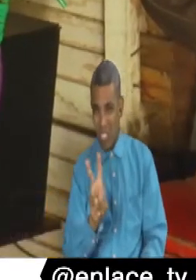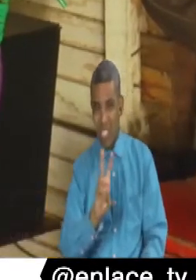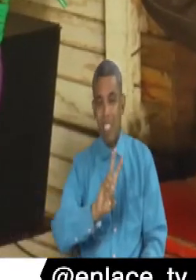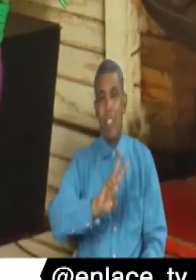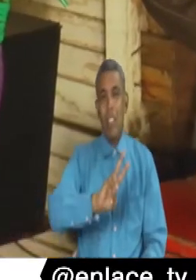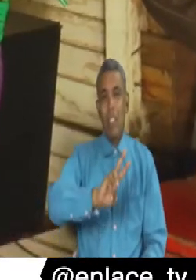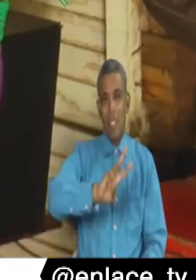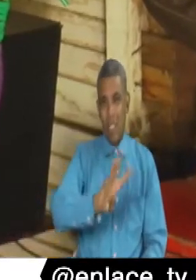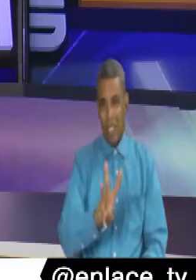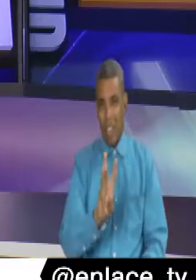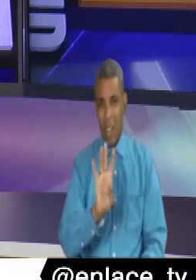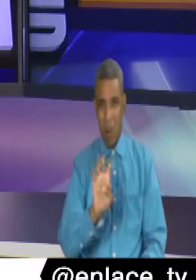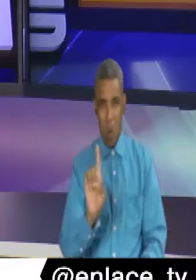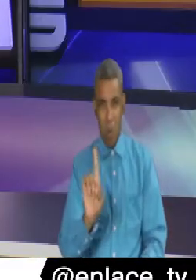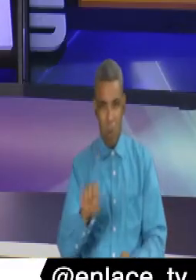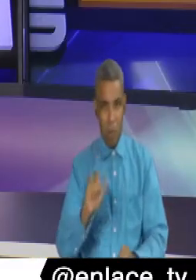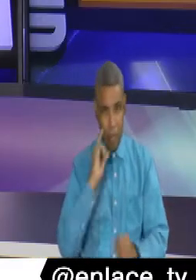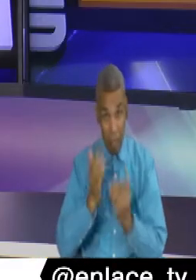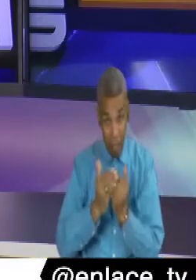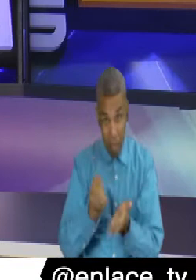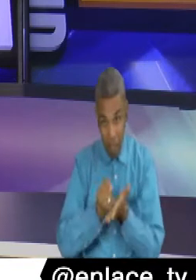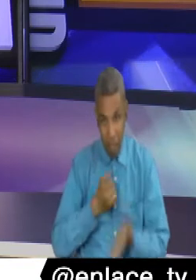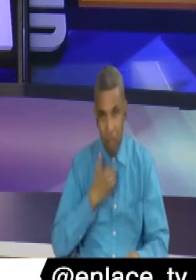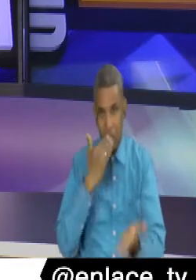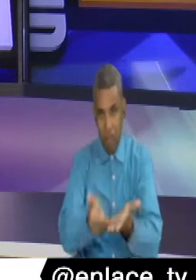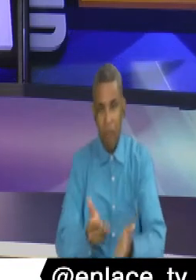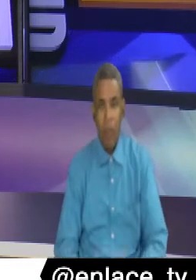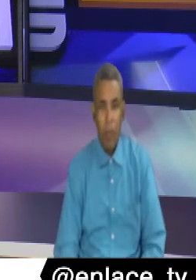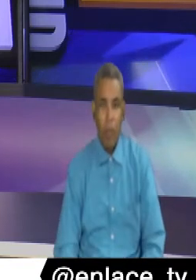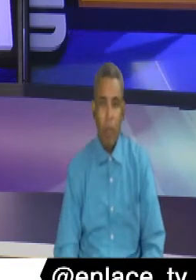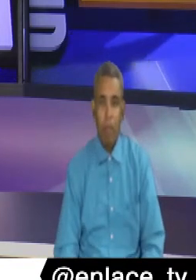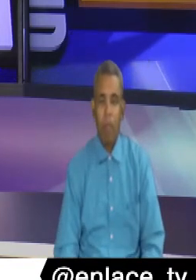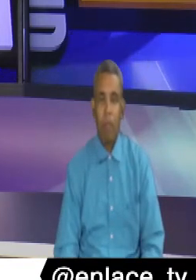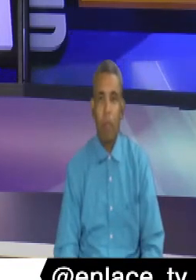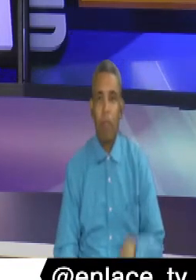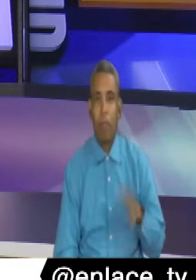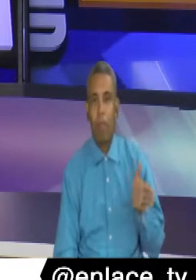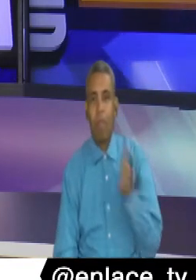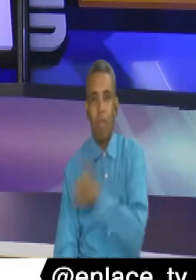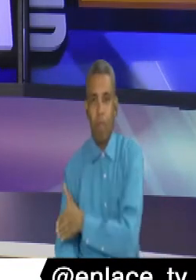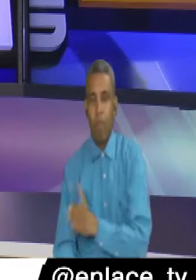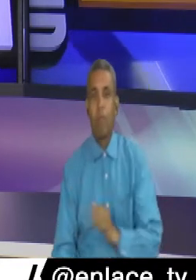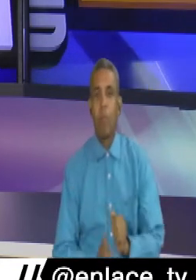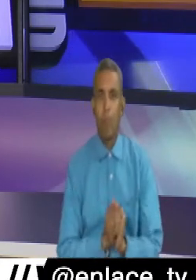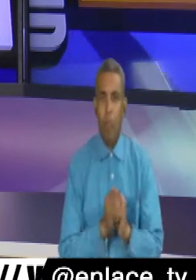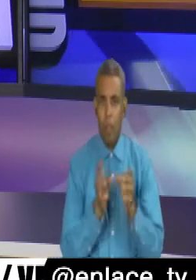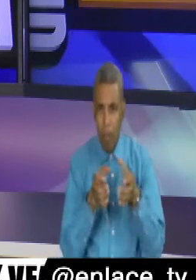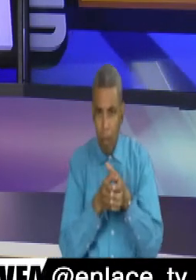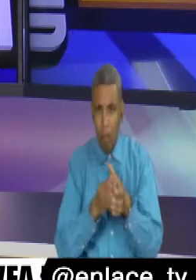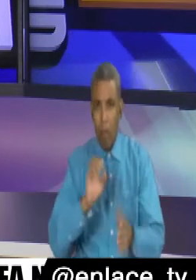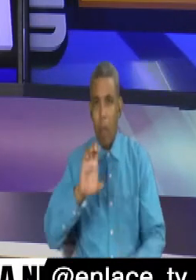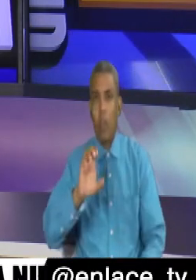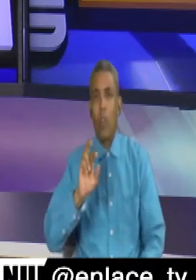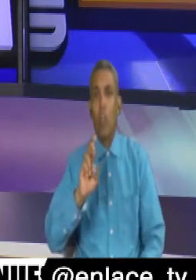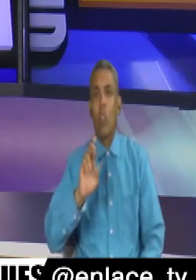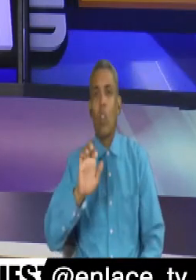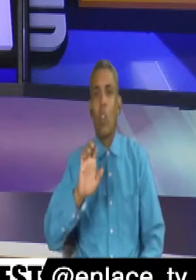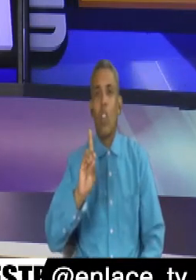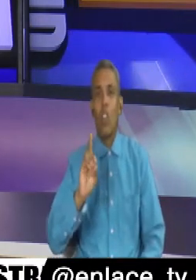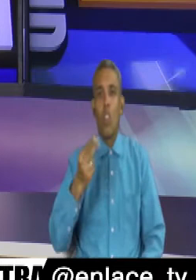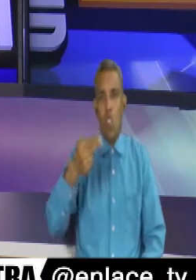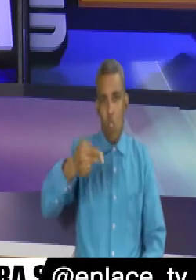311-836-3391. La Corporación Regional para la Defensa de los Derechos Humanos, Credos, denunció que tras el aniversario